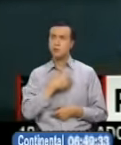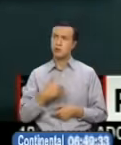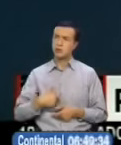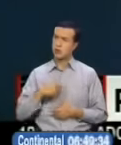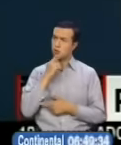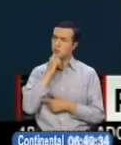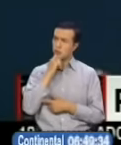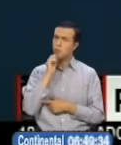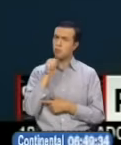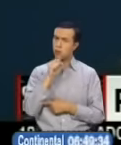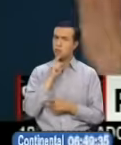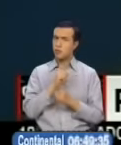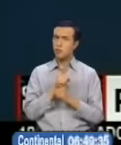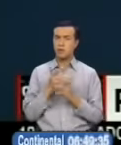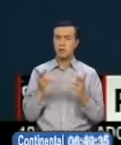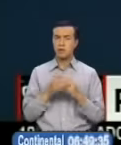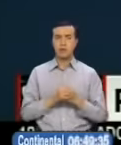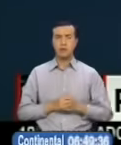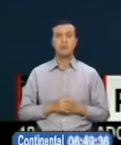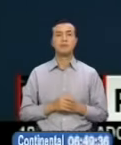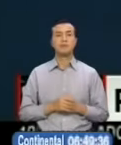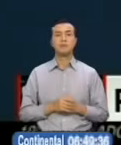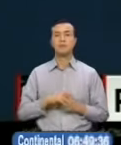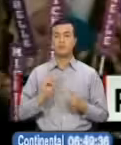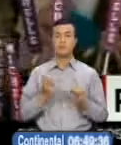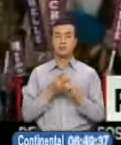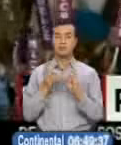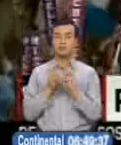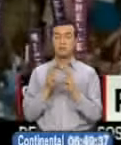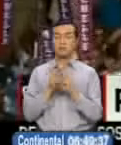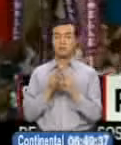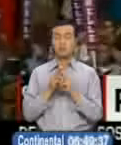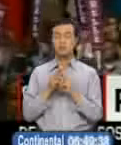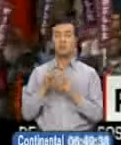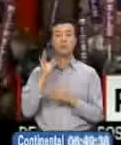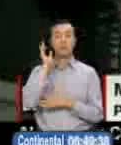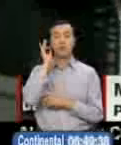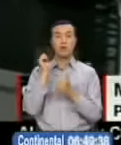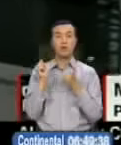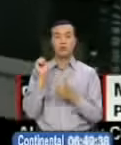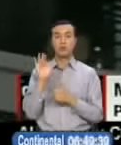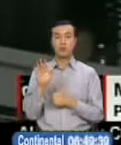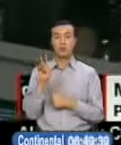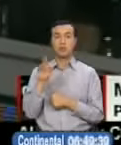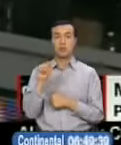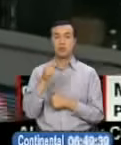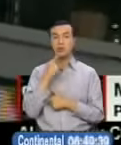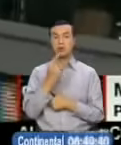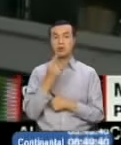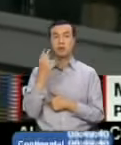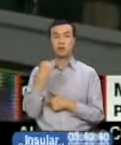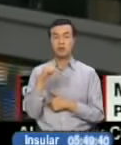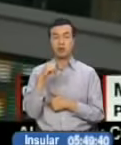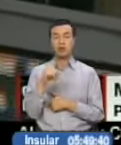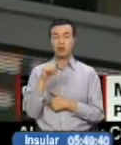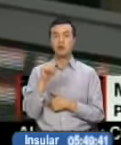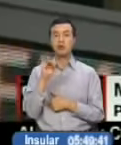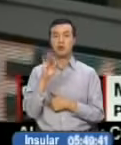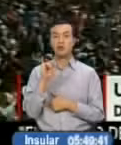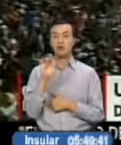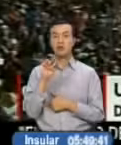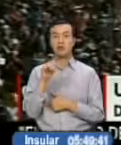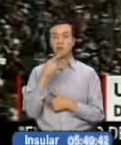de Estados Unidos. En el segundo día de convención, Bill Clinton defendió la candidatura de su esposa. El miércoles, Tim Kaine, binomio